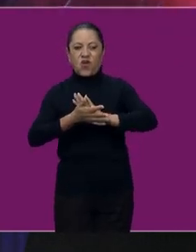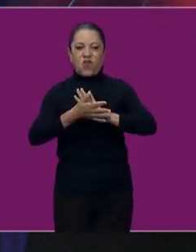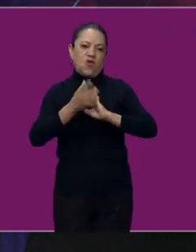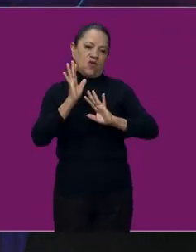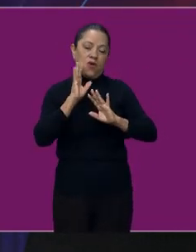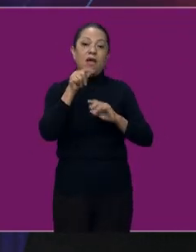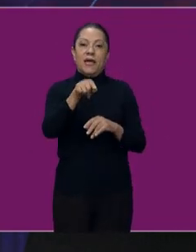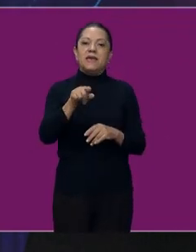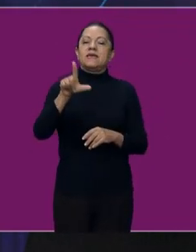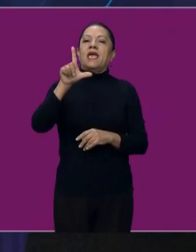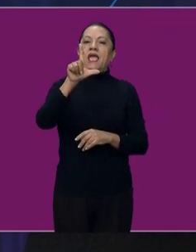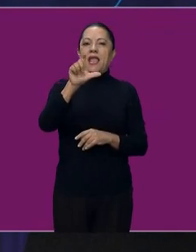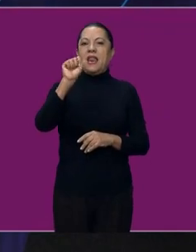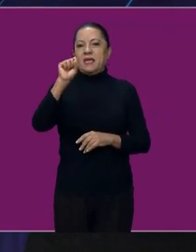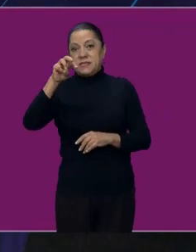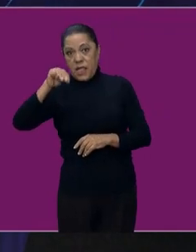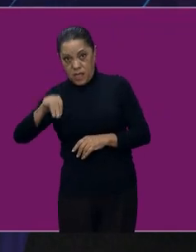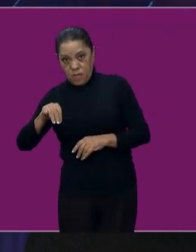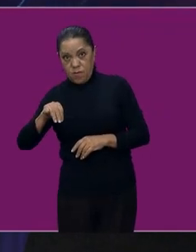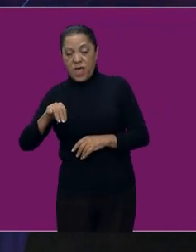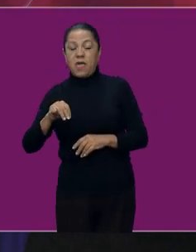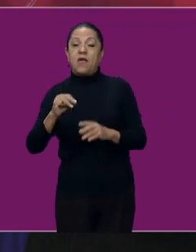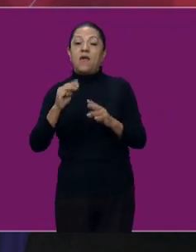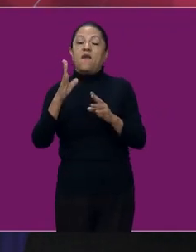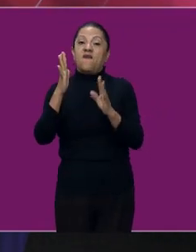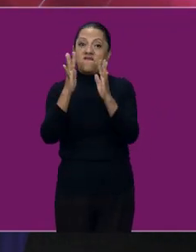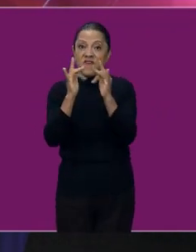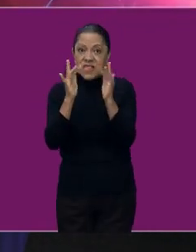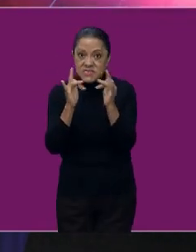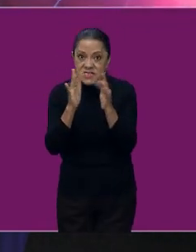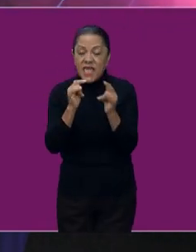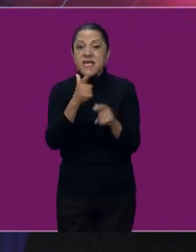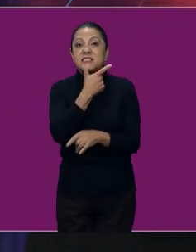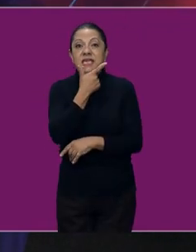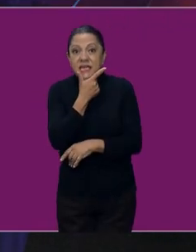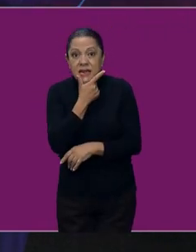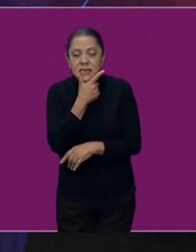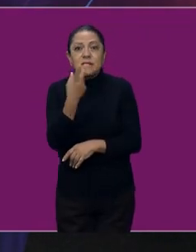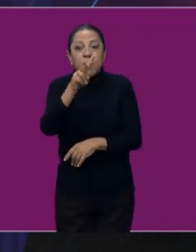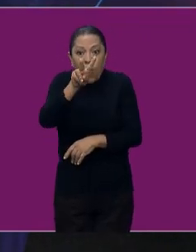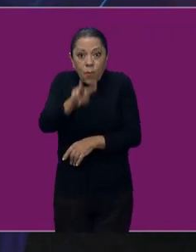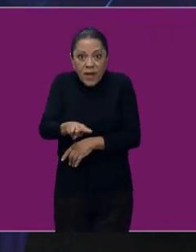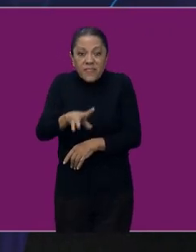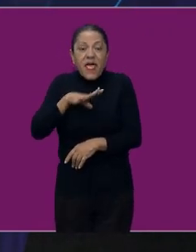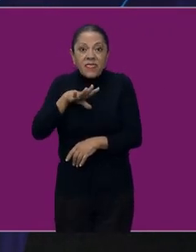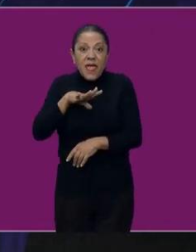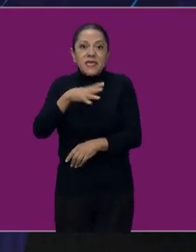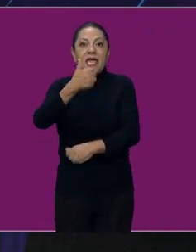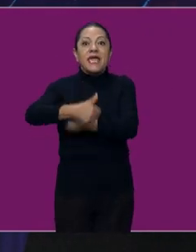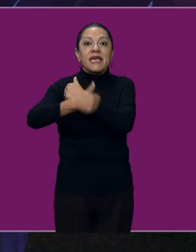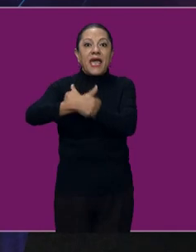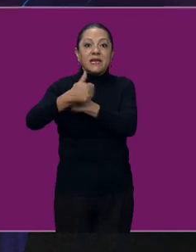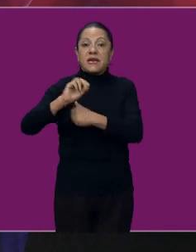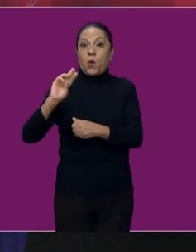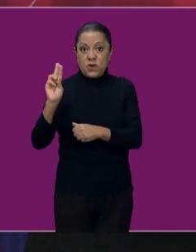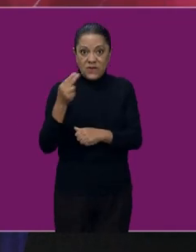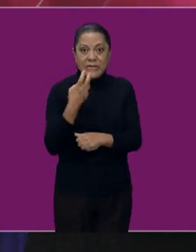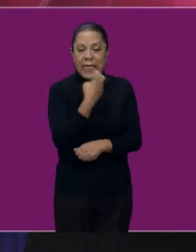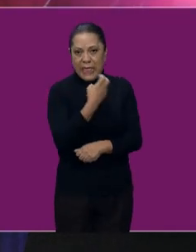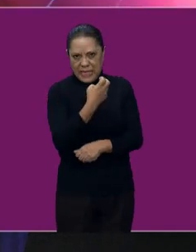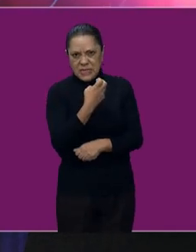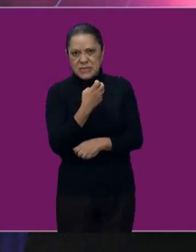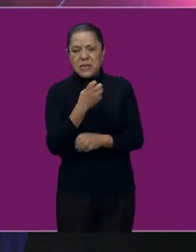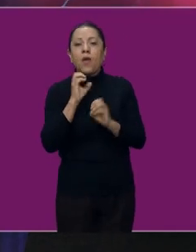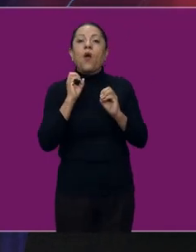lengua entonces si alguien realmente quiere tener una carrera universitaria está esa opción o